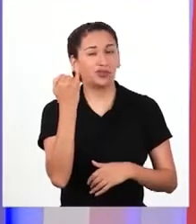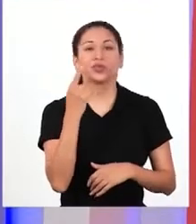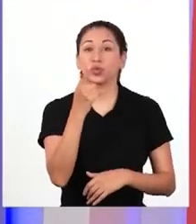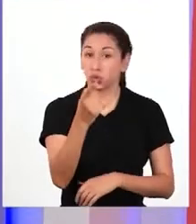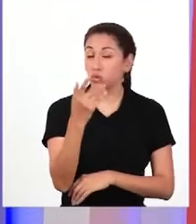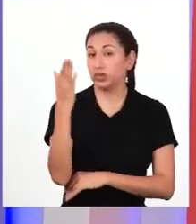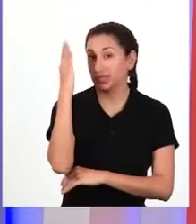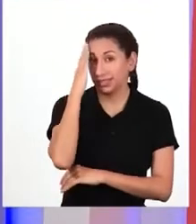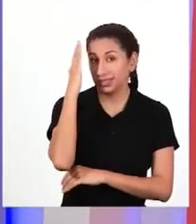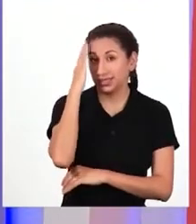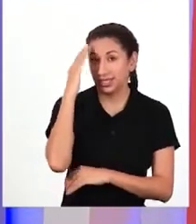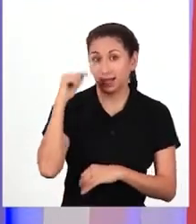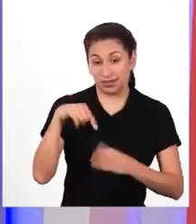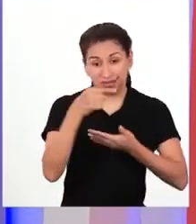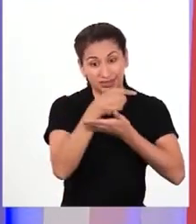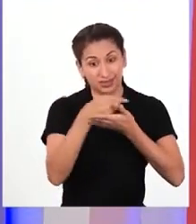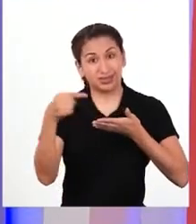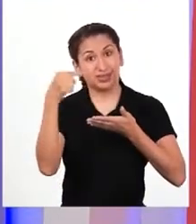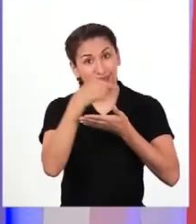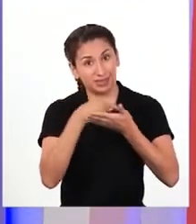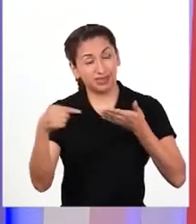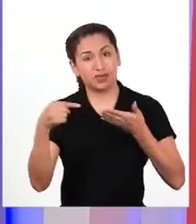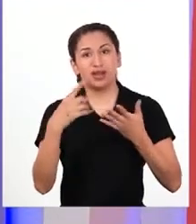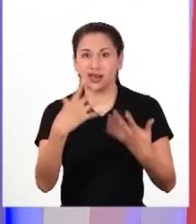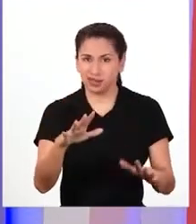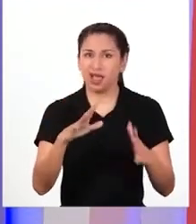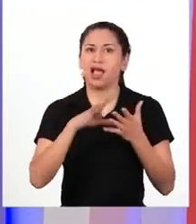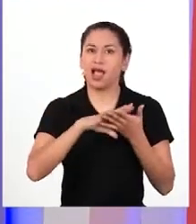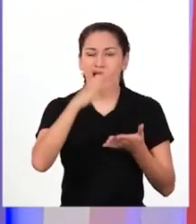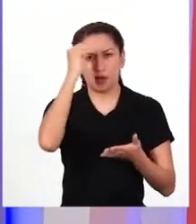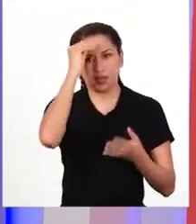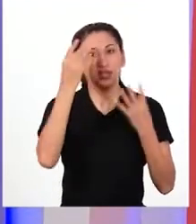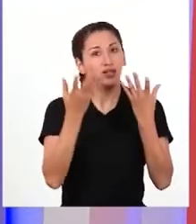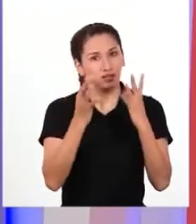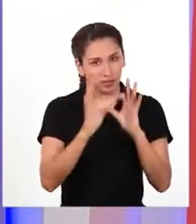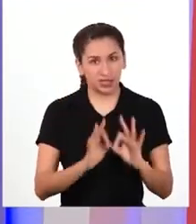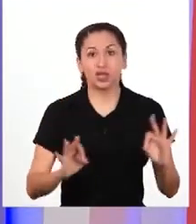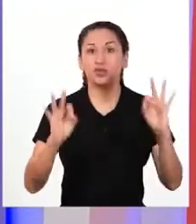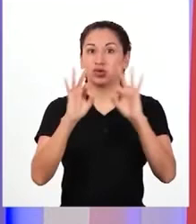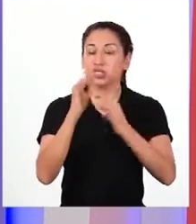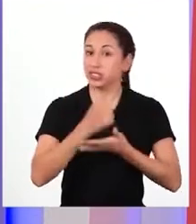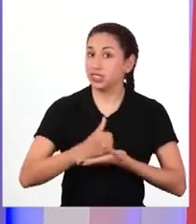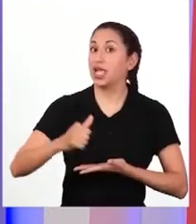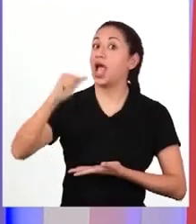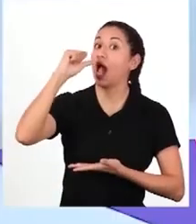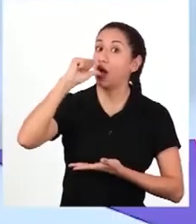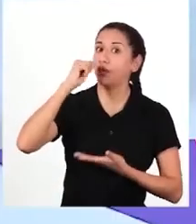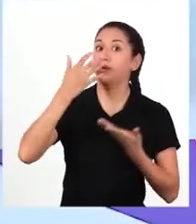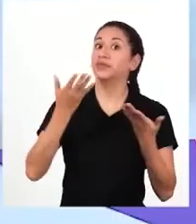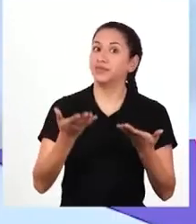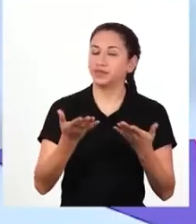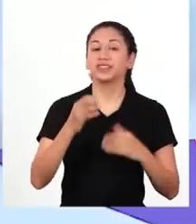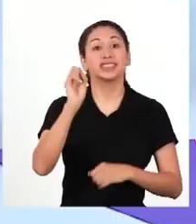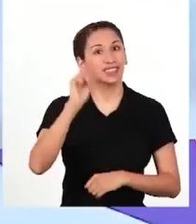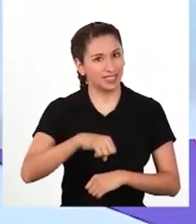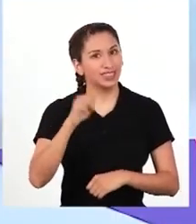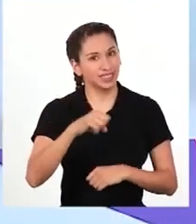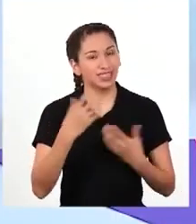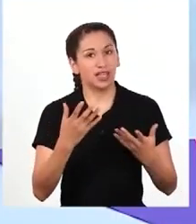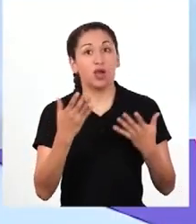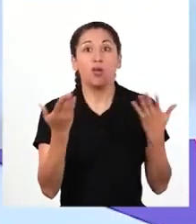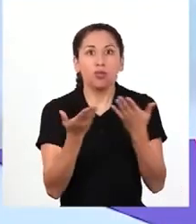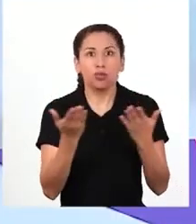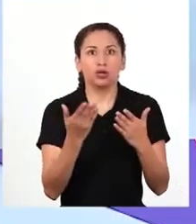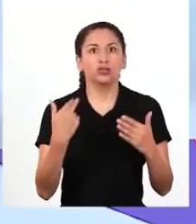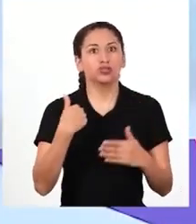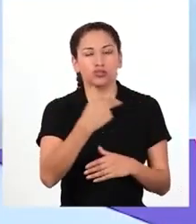Pues, como saben, a lo largo de estas semanas hemos estado aprendiendo sobre la importancia del agua. ¡Claro que sí! Por eso